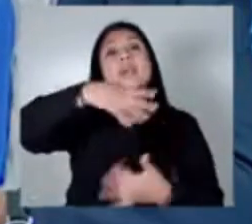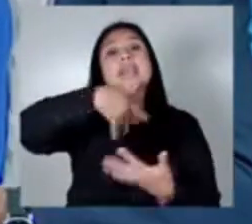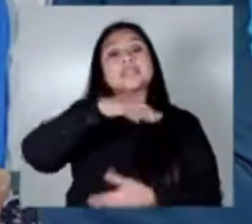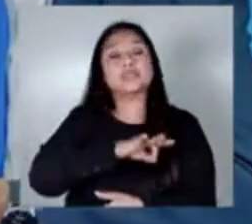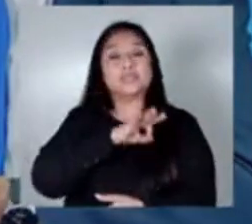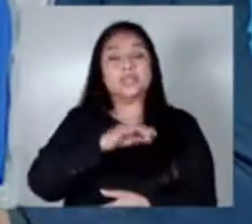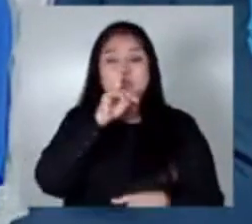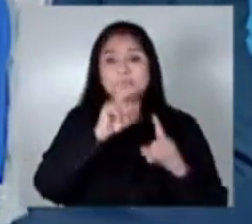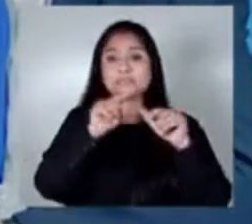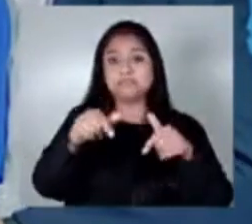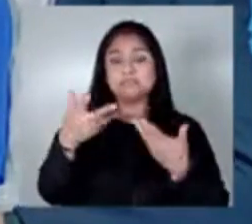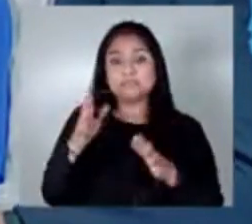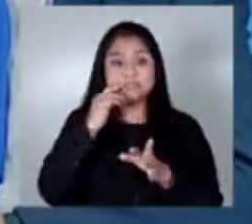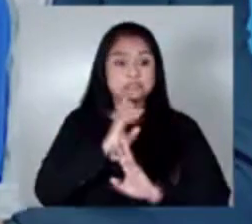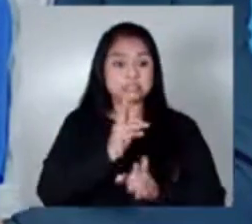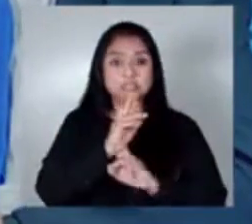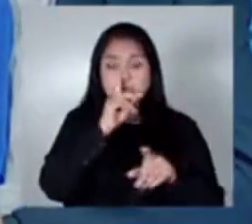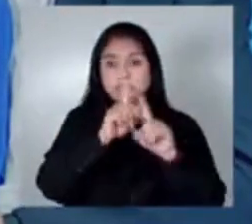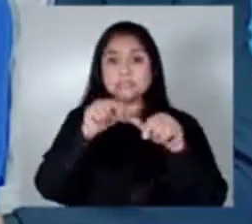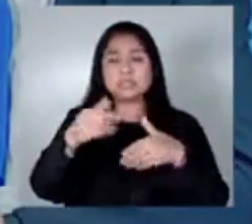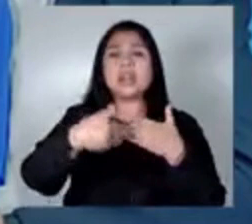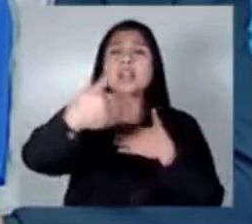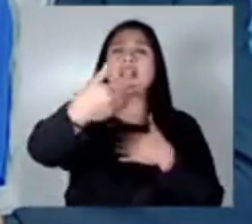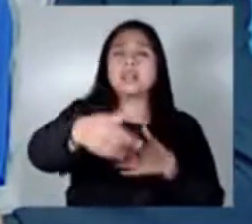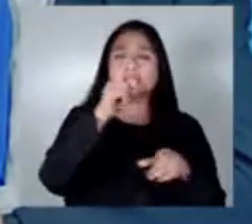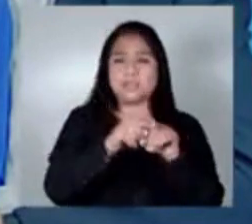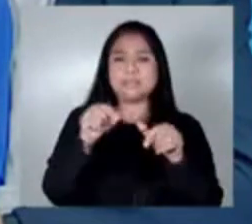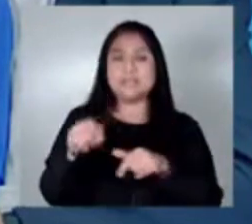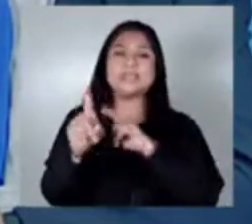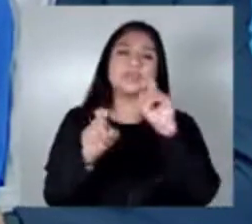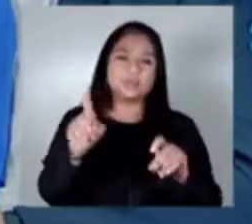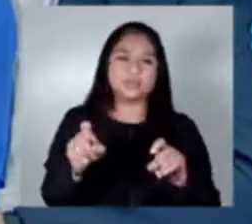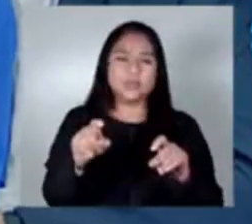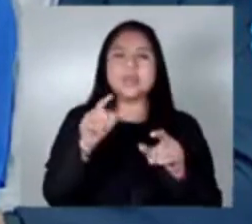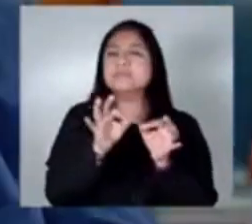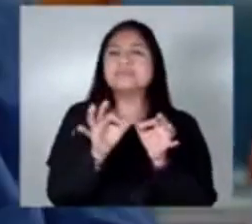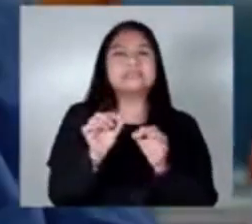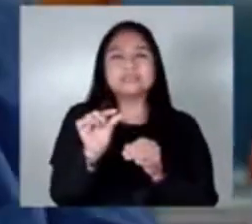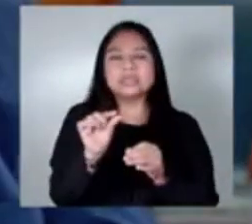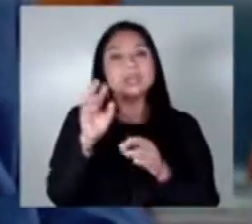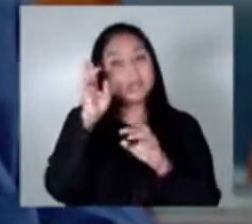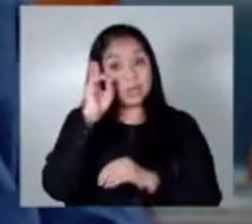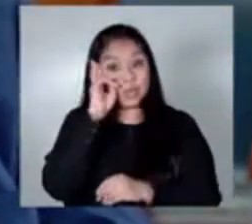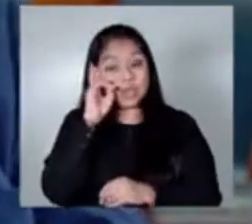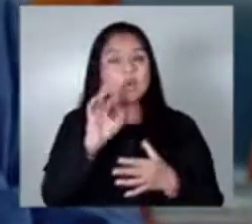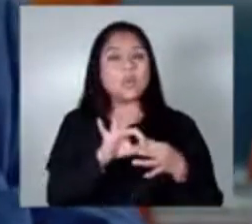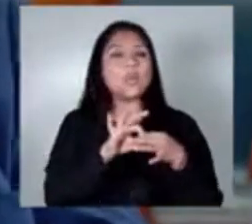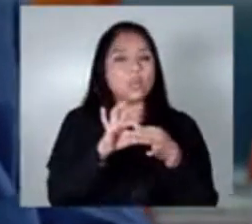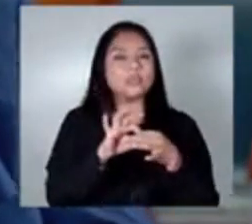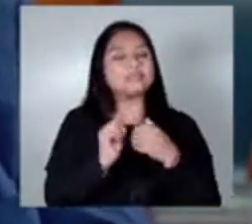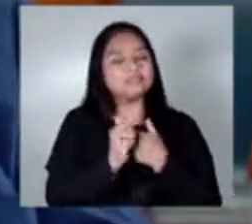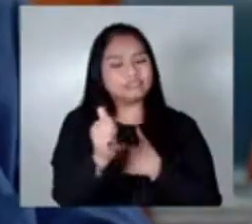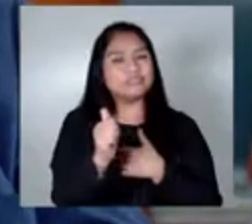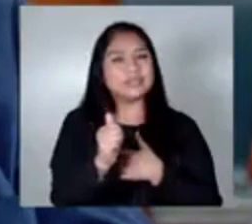gusto revisarlas para darles las respuestas que se merecen en las próximas emisiones de este consultorio en el instante. Recuerden que solo